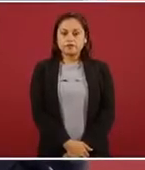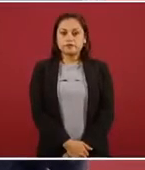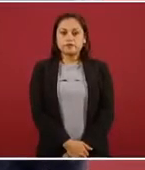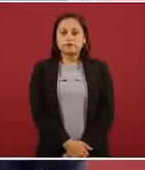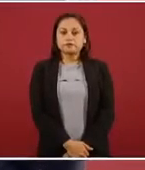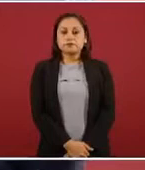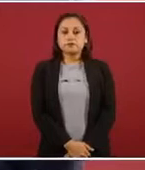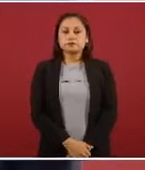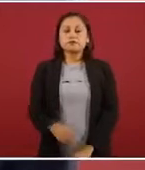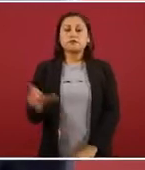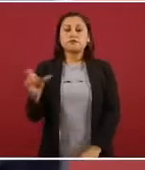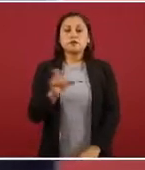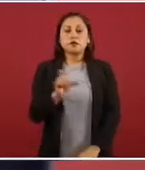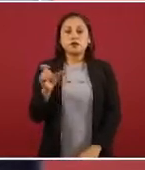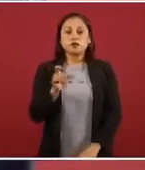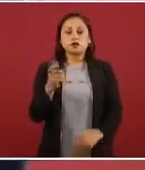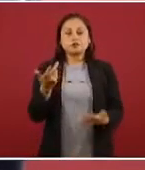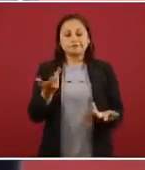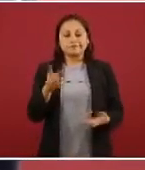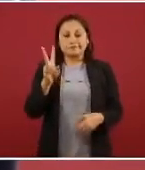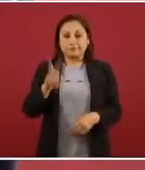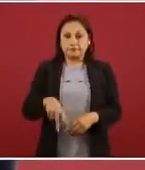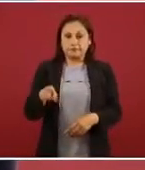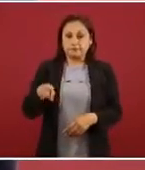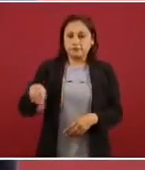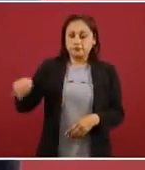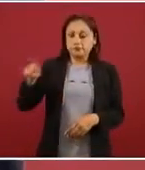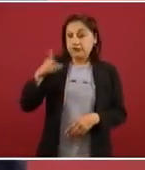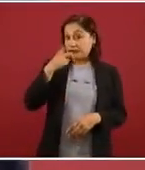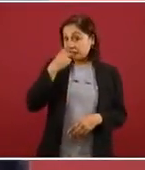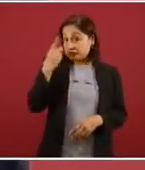Cuando lo cierto es que